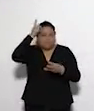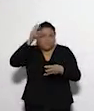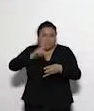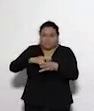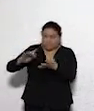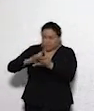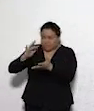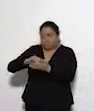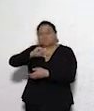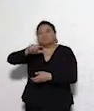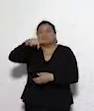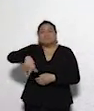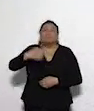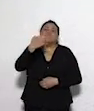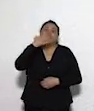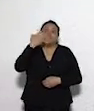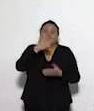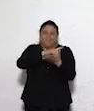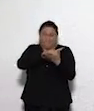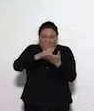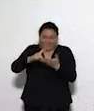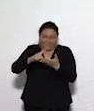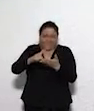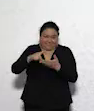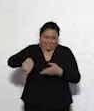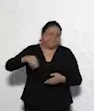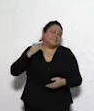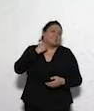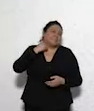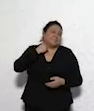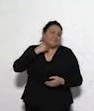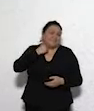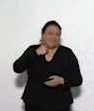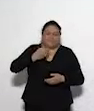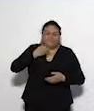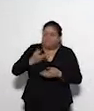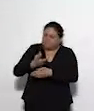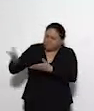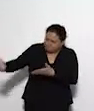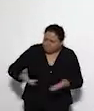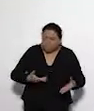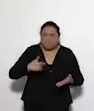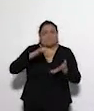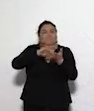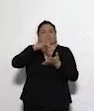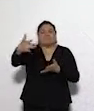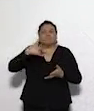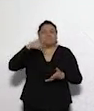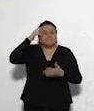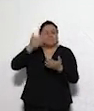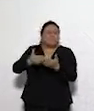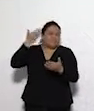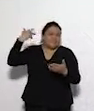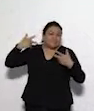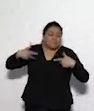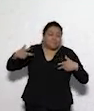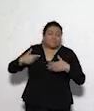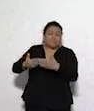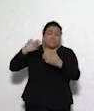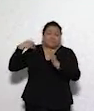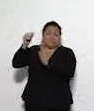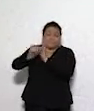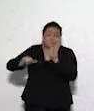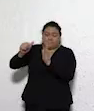la hospitalidad de la Facultad de Derecho. Asimismo, agradezco a todas las personas que desde hace muchos meses